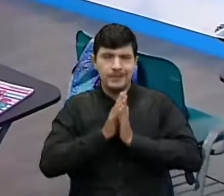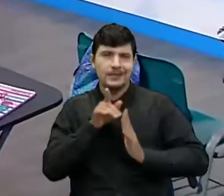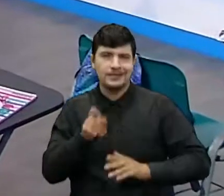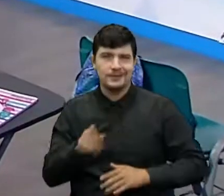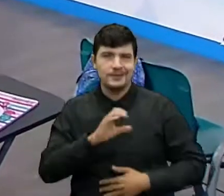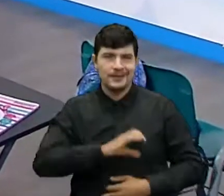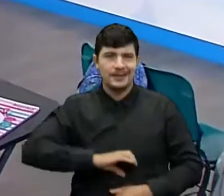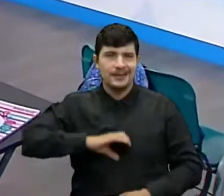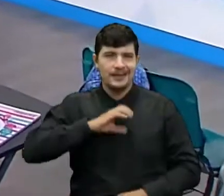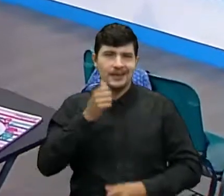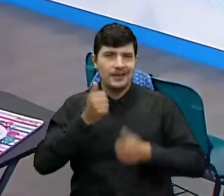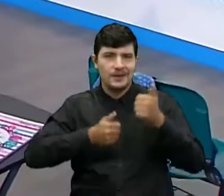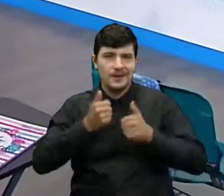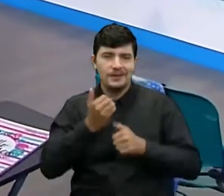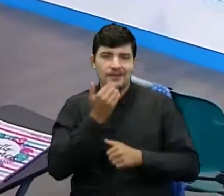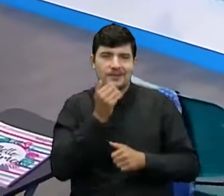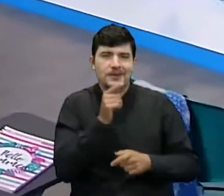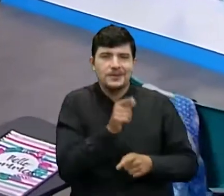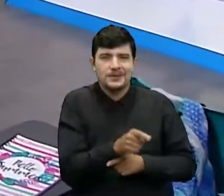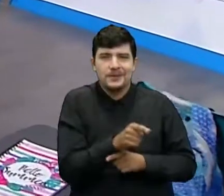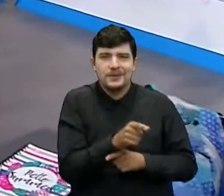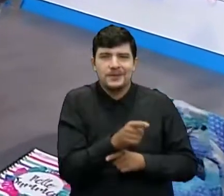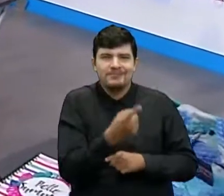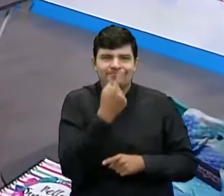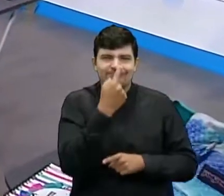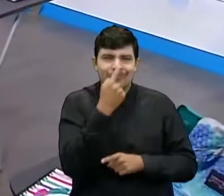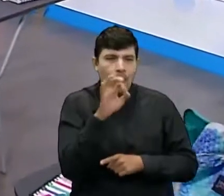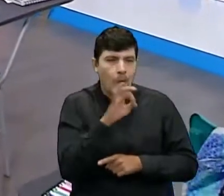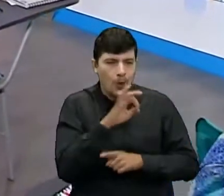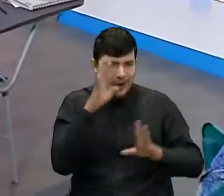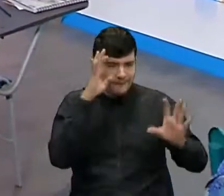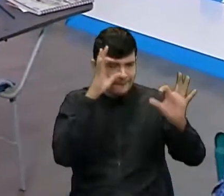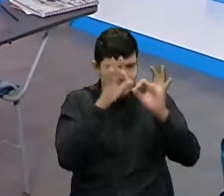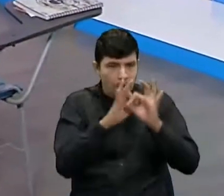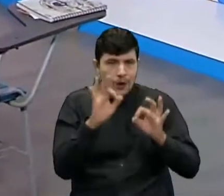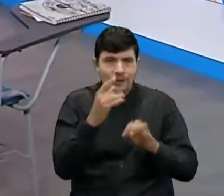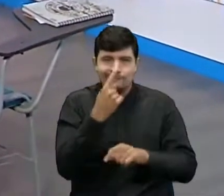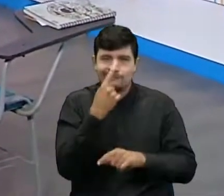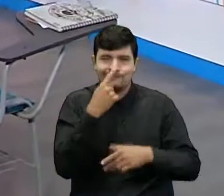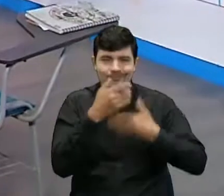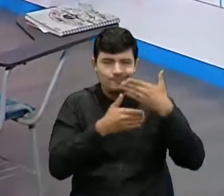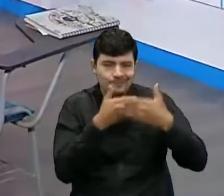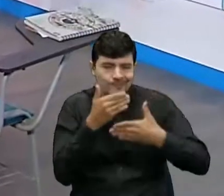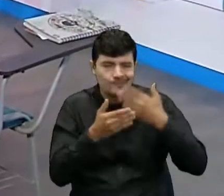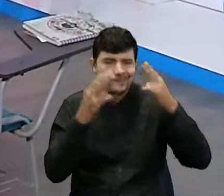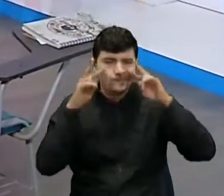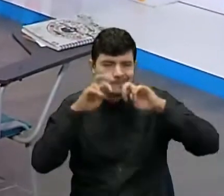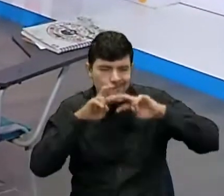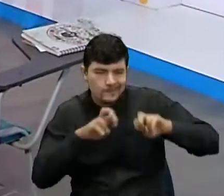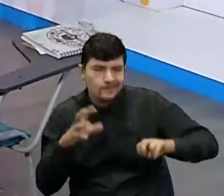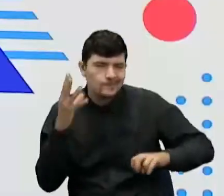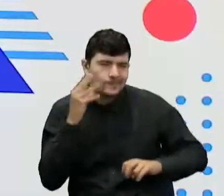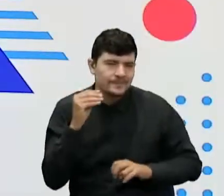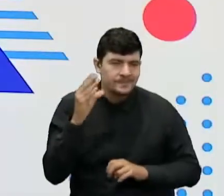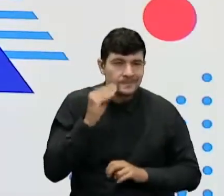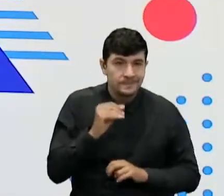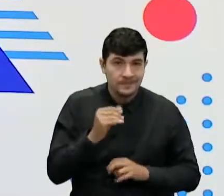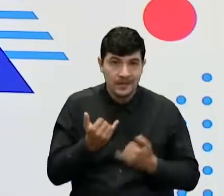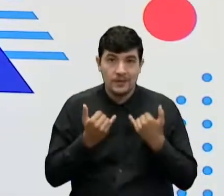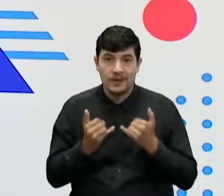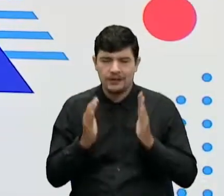pronto Esa Curiosidad Concentración Curiosidad Cierto Y en medio de esta